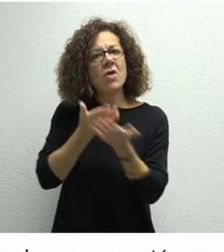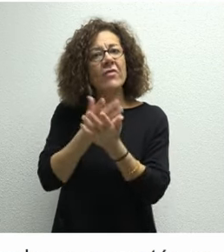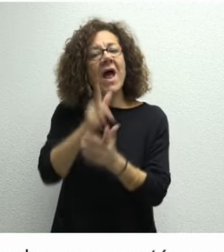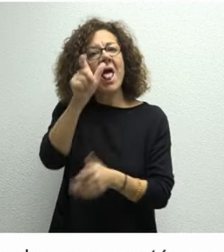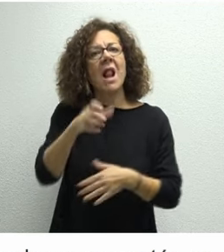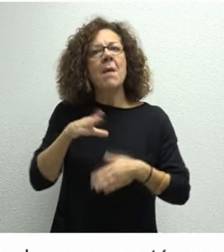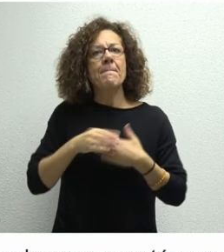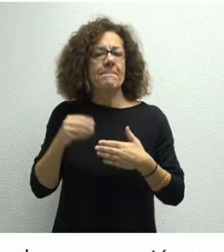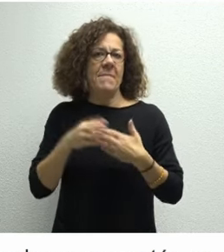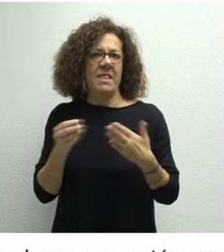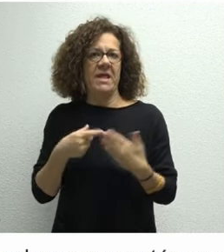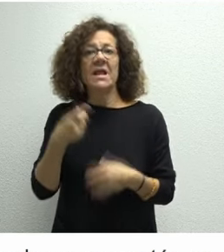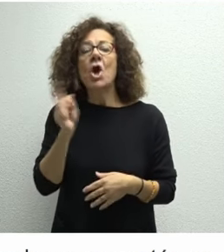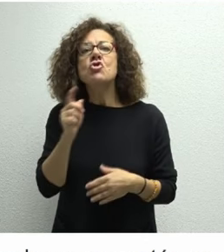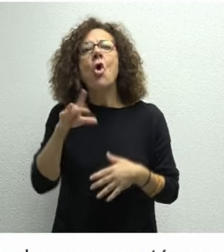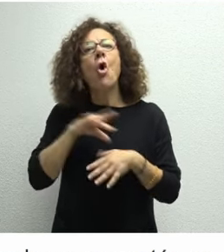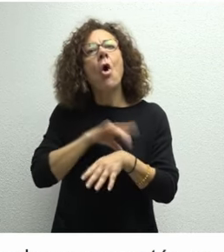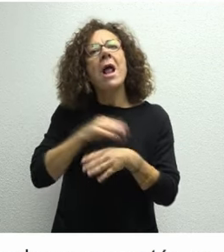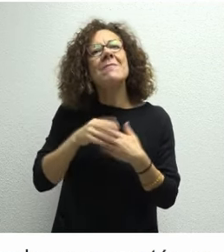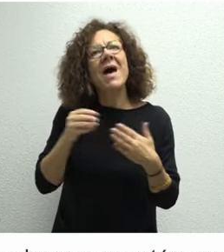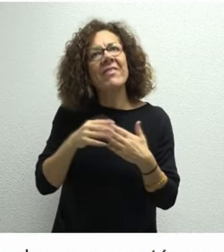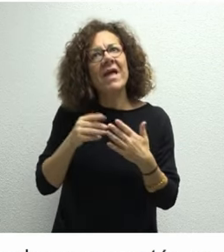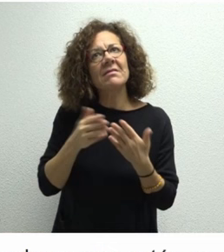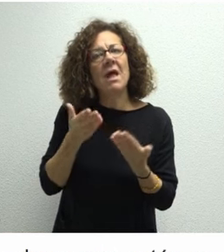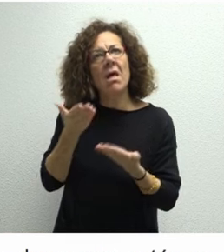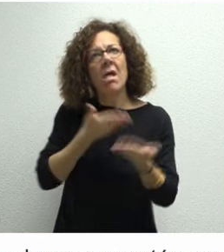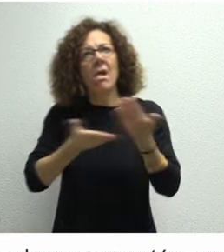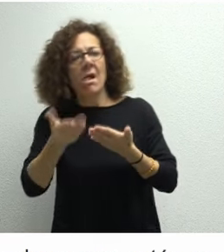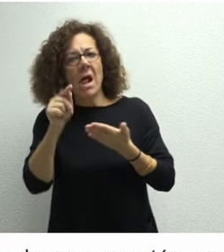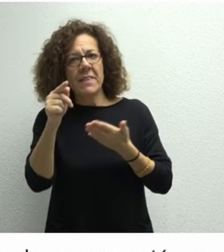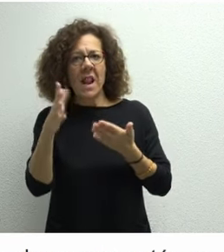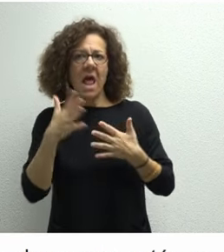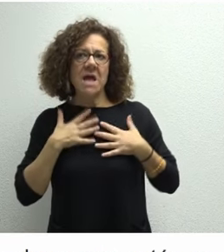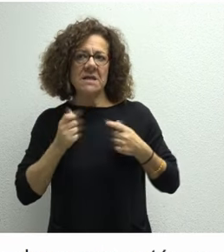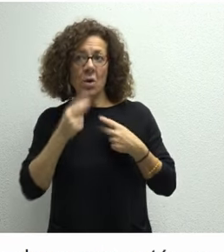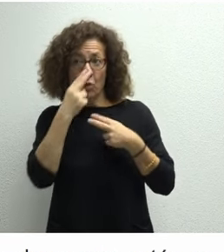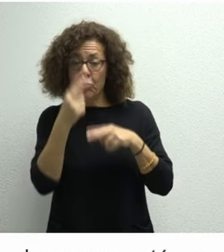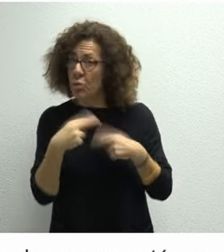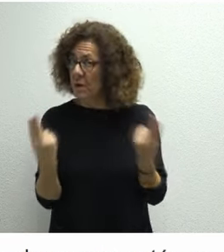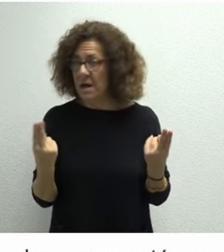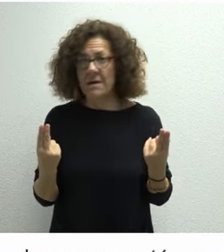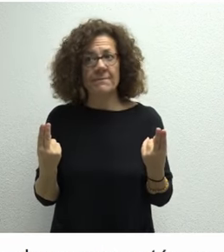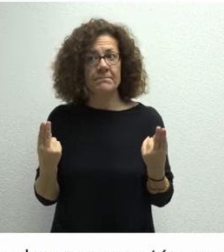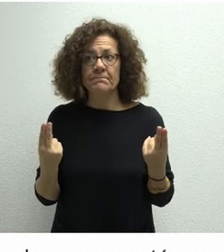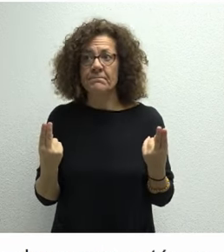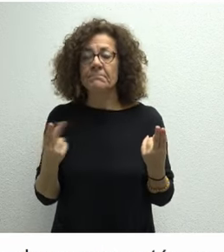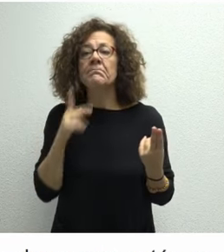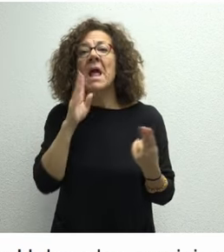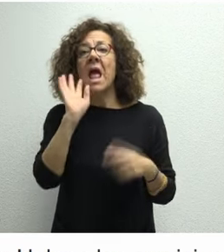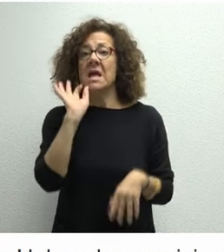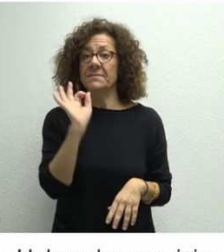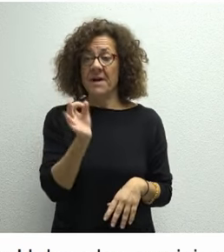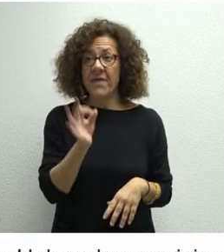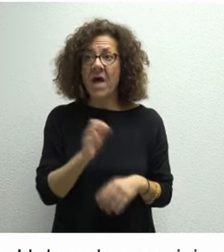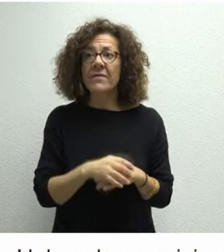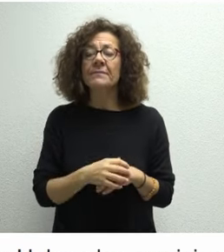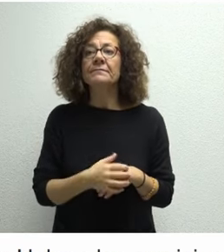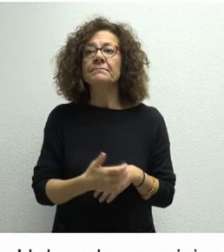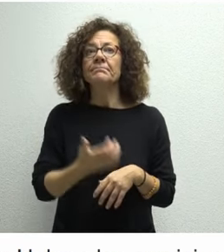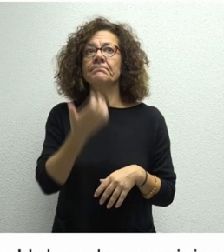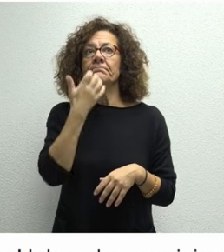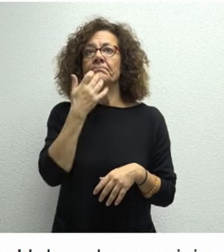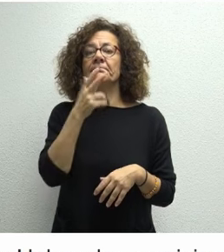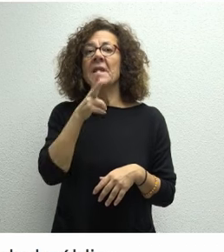paciente al servicio de la salud de la salud pública Es cierto que cuando Elena